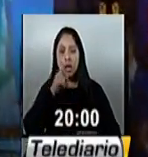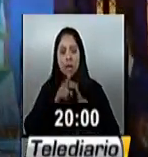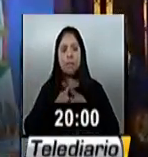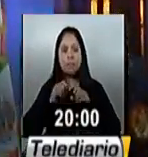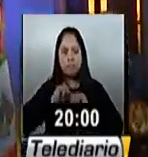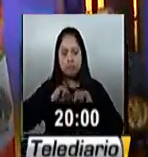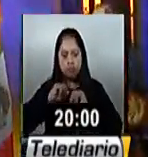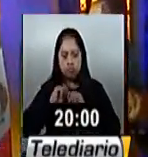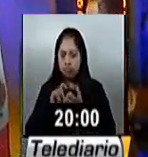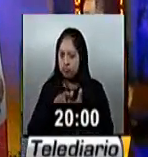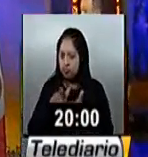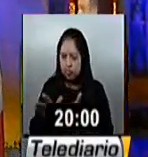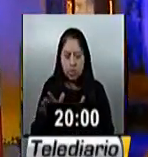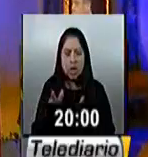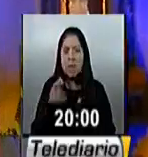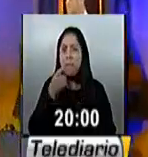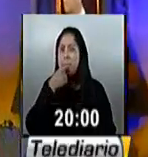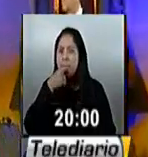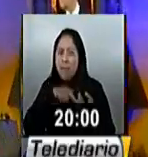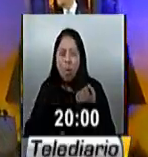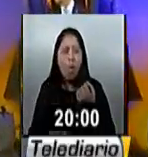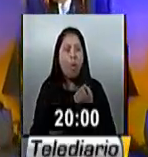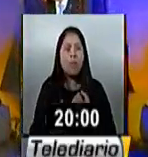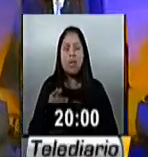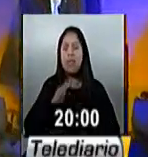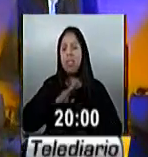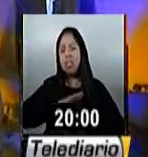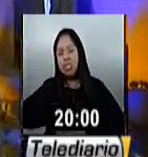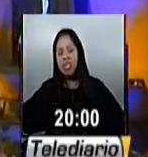pobreza insatisfacción e inseguridad